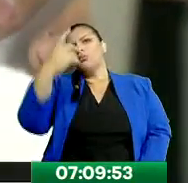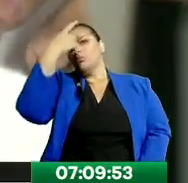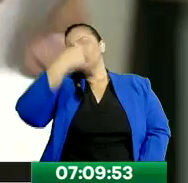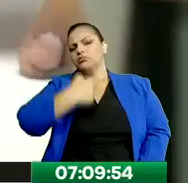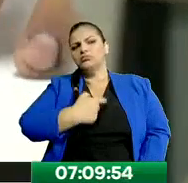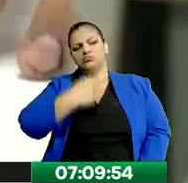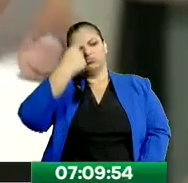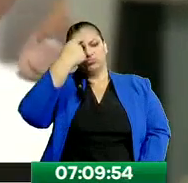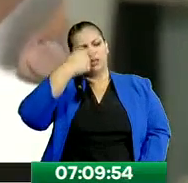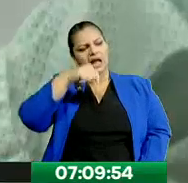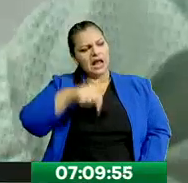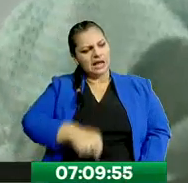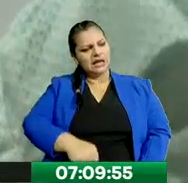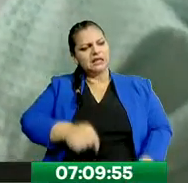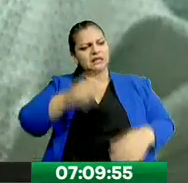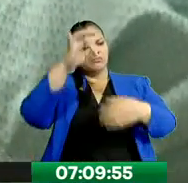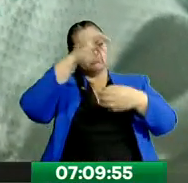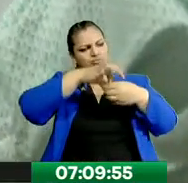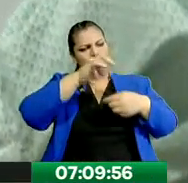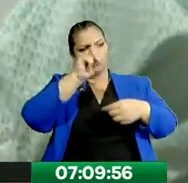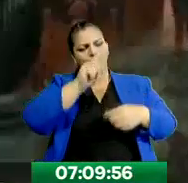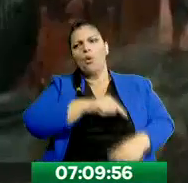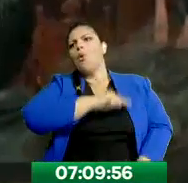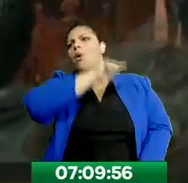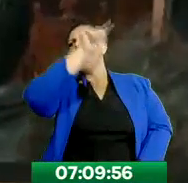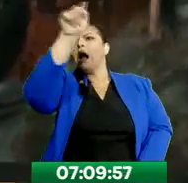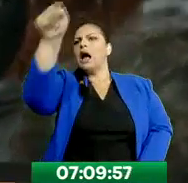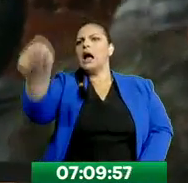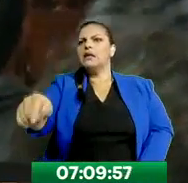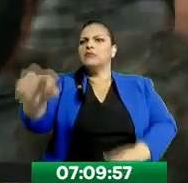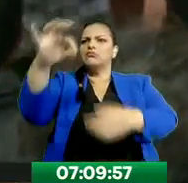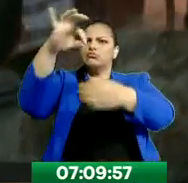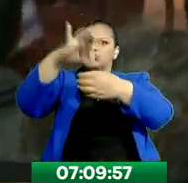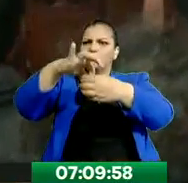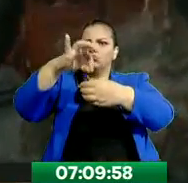tras supuestas denuncias de golondrinaje. Informó Carolina Basante.